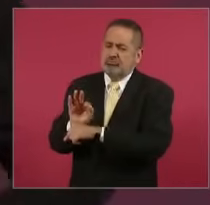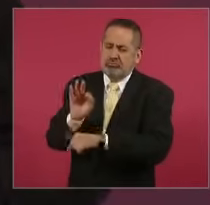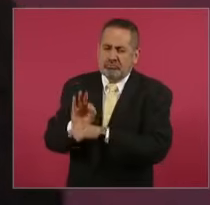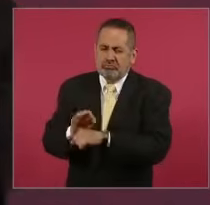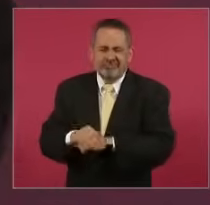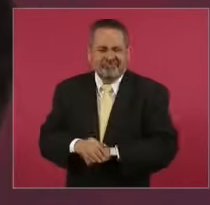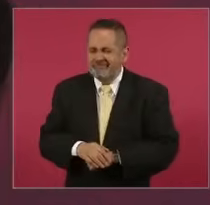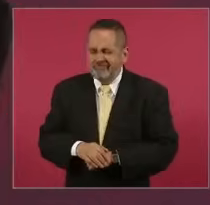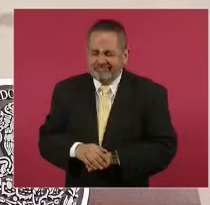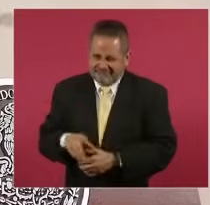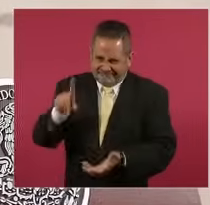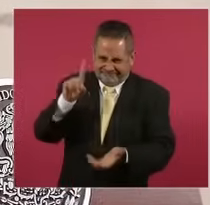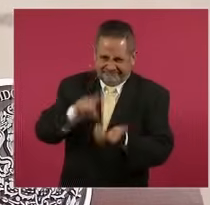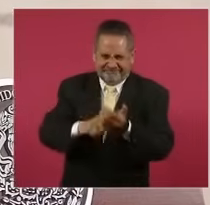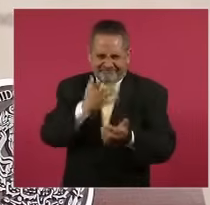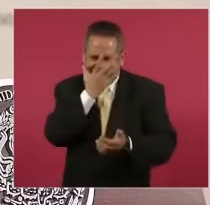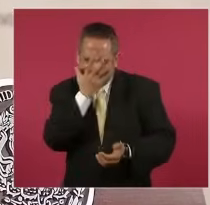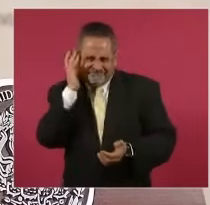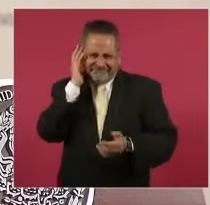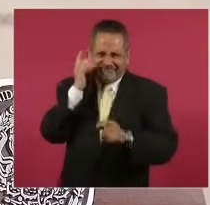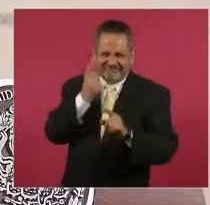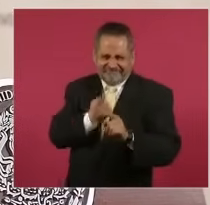pero que en realidad